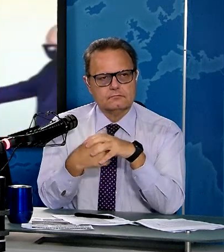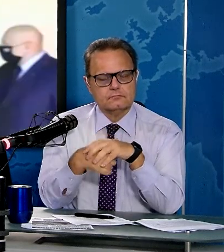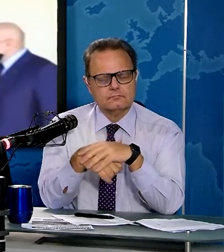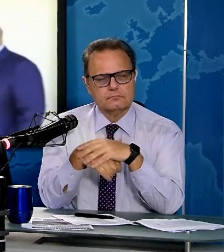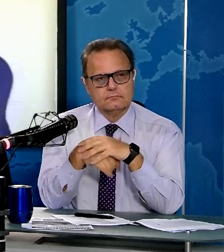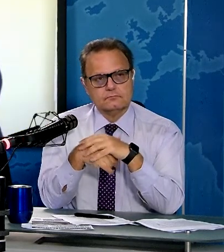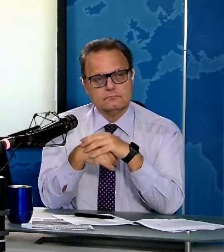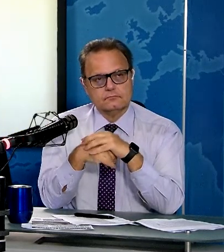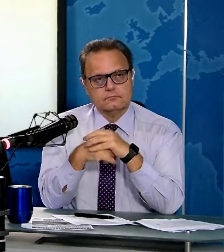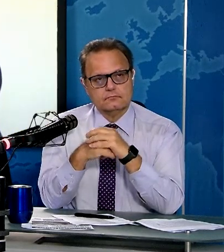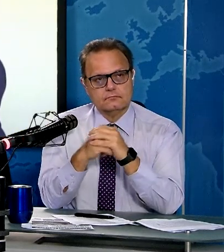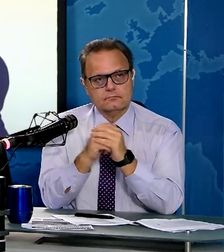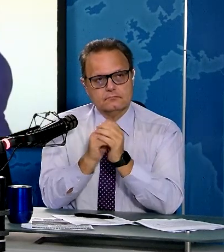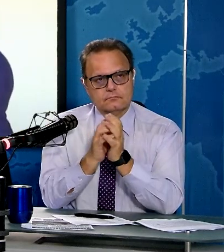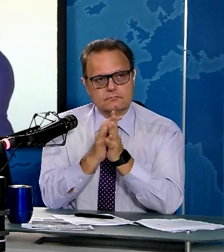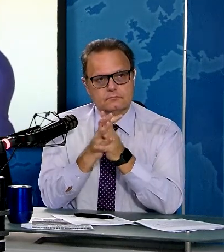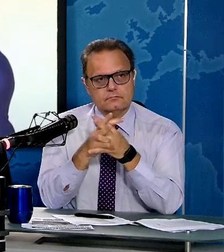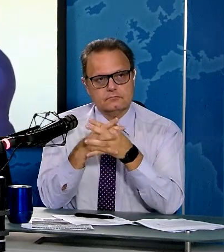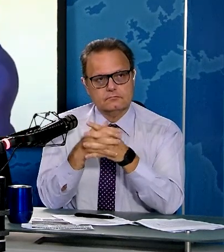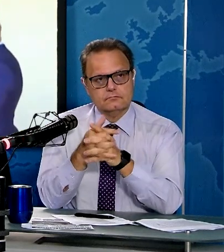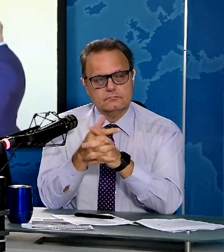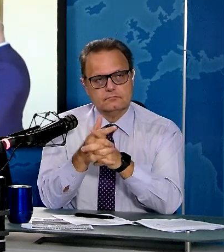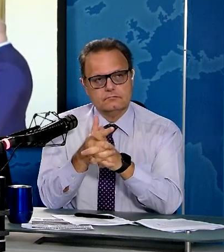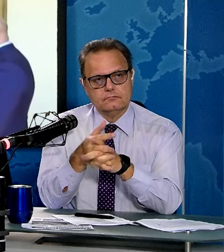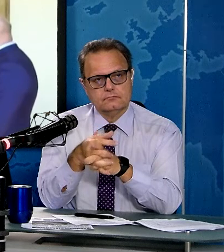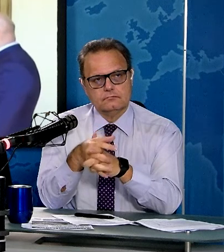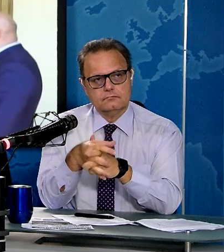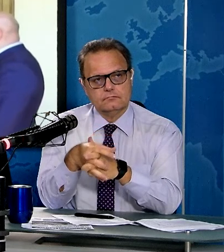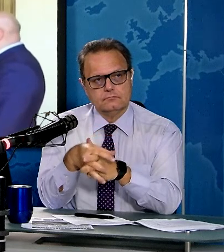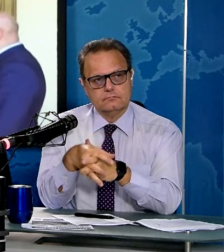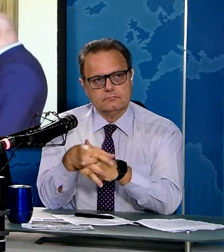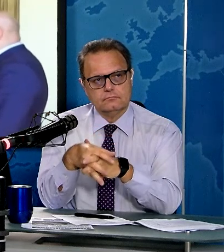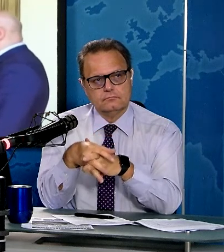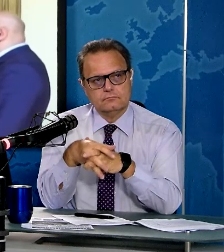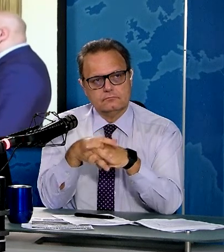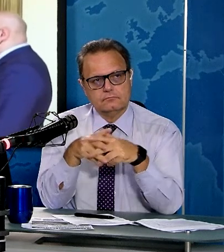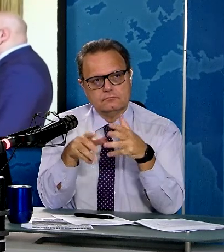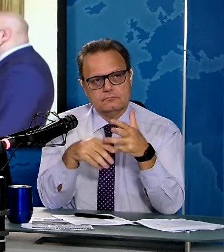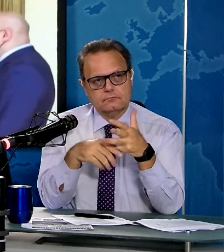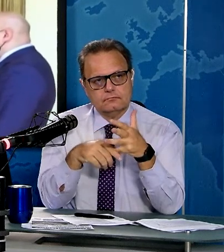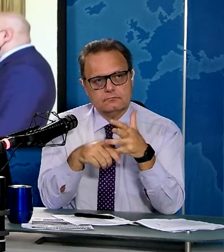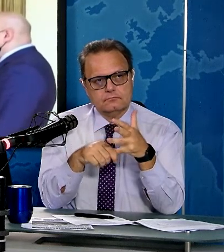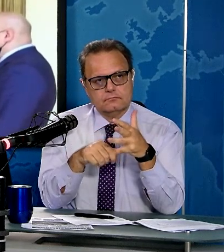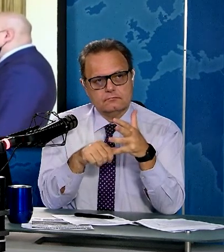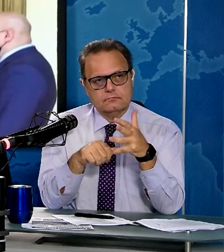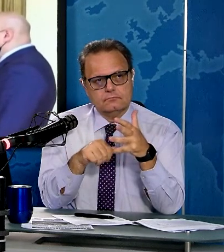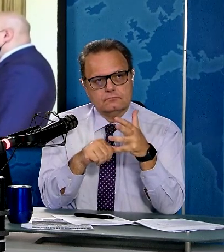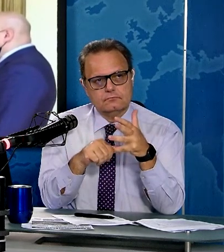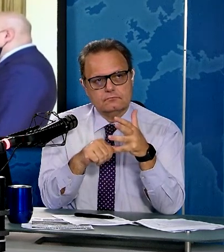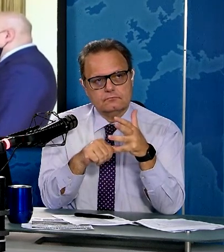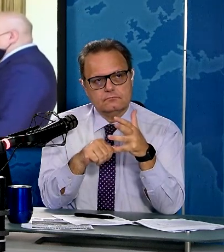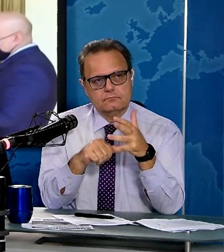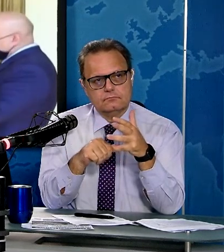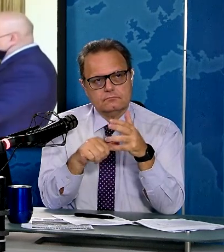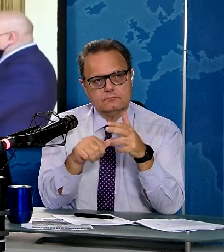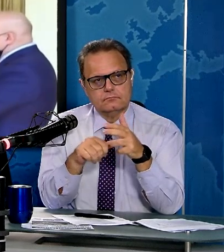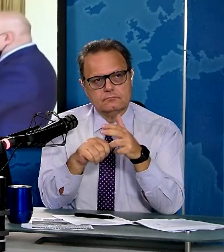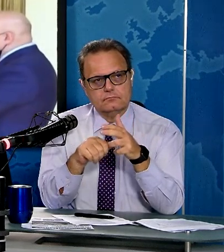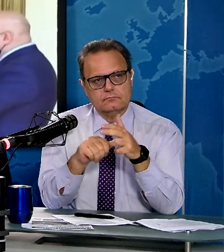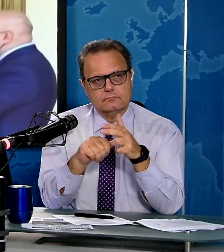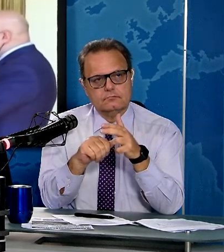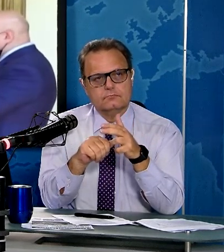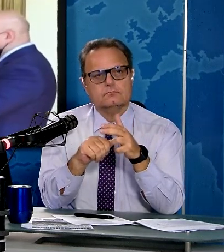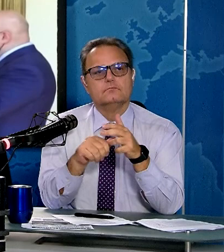cierta así nosotros podamos presumir o afirmar que esta situación ocurrió. Eduardo, este es un tema mucho